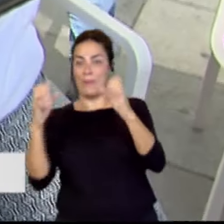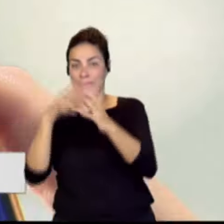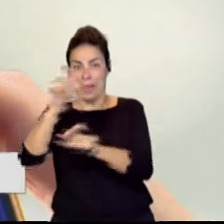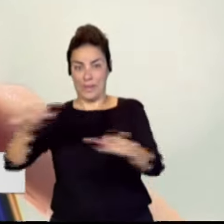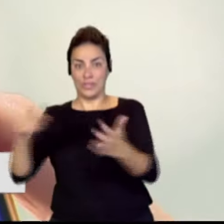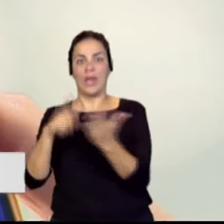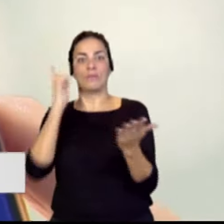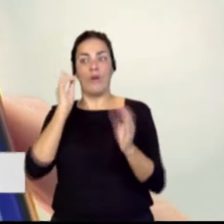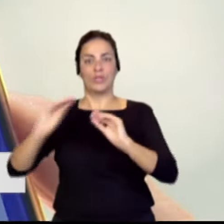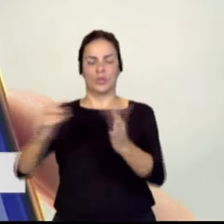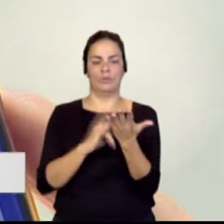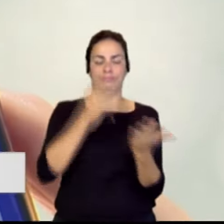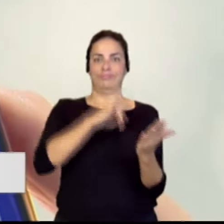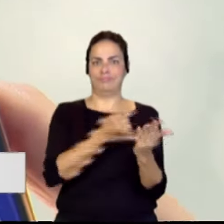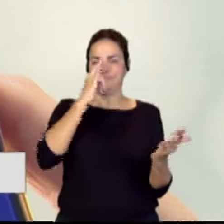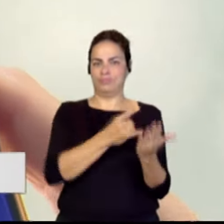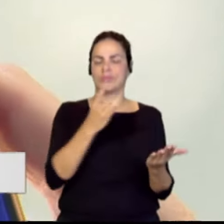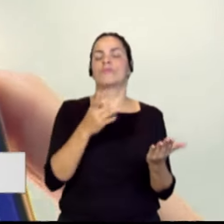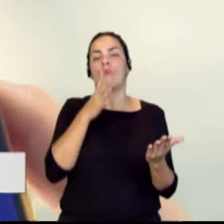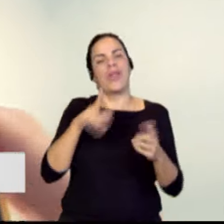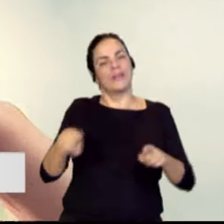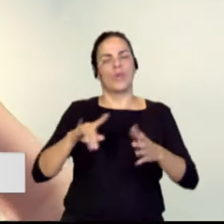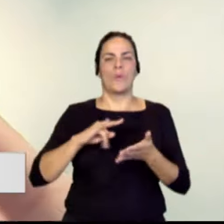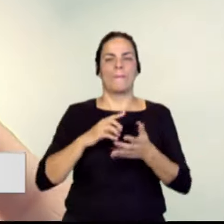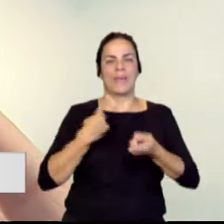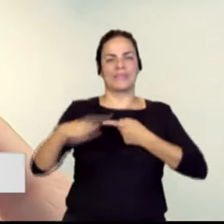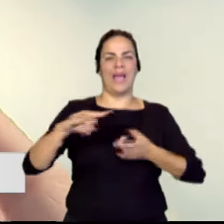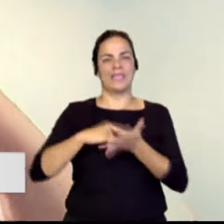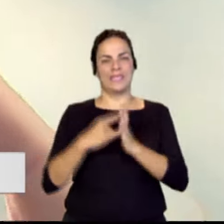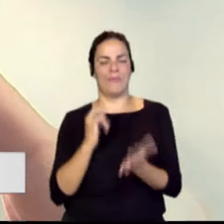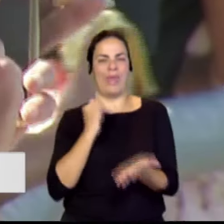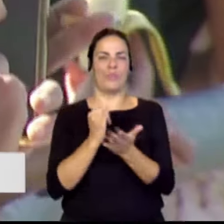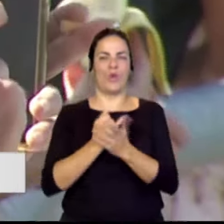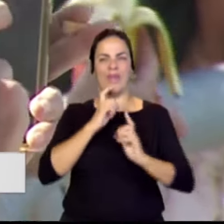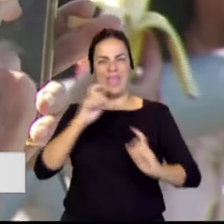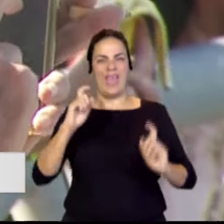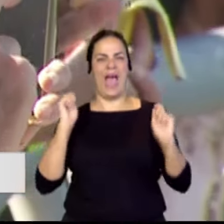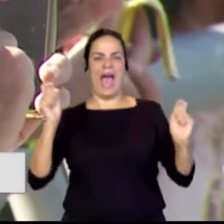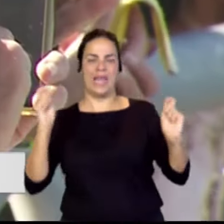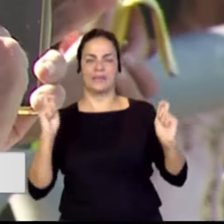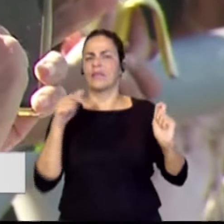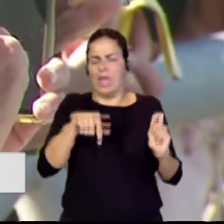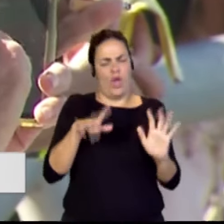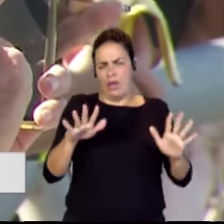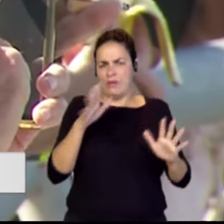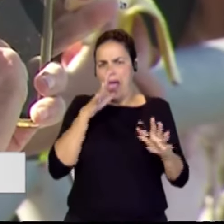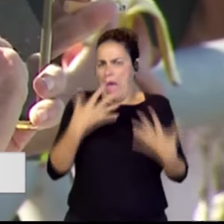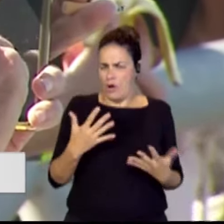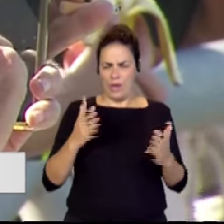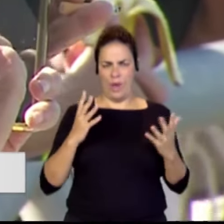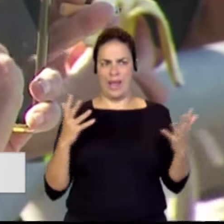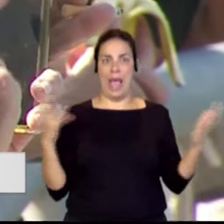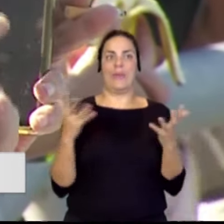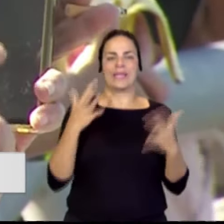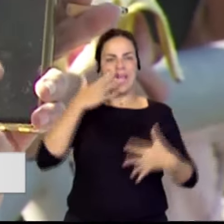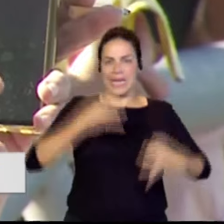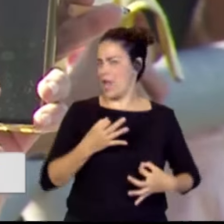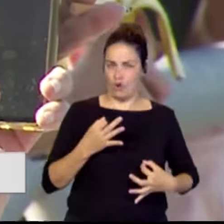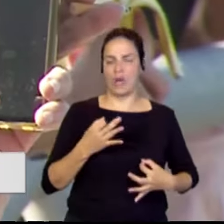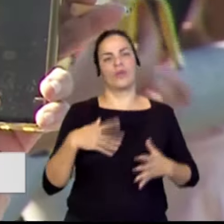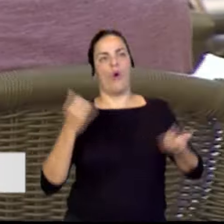van a recibir un mensaje de prueba del sistema de alertas en este caso no se trata de ninguna emergencia real sino de un simulacro un